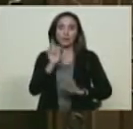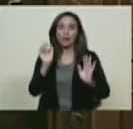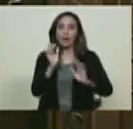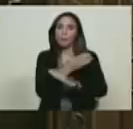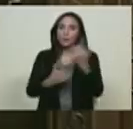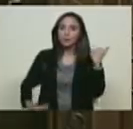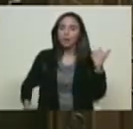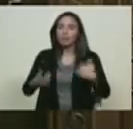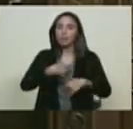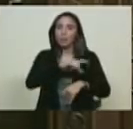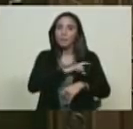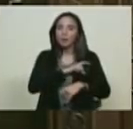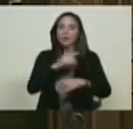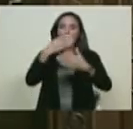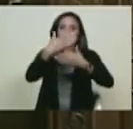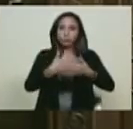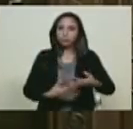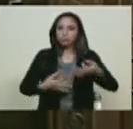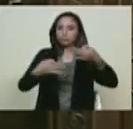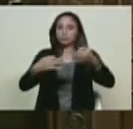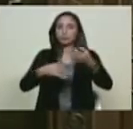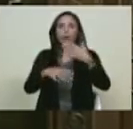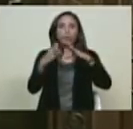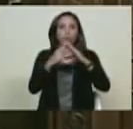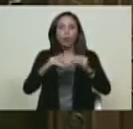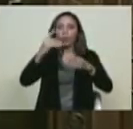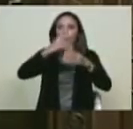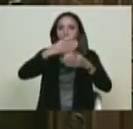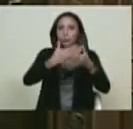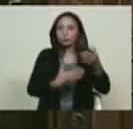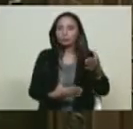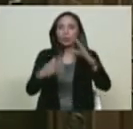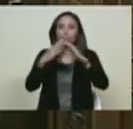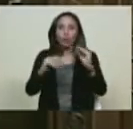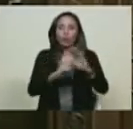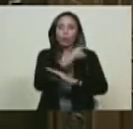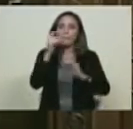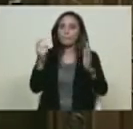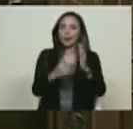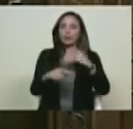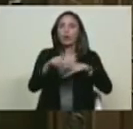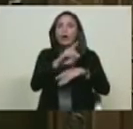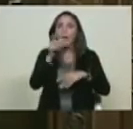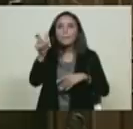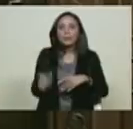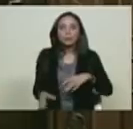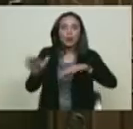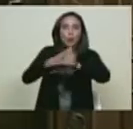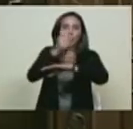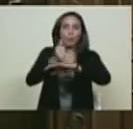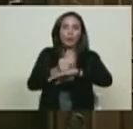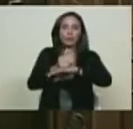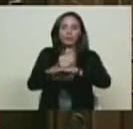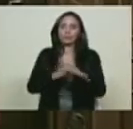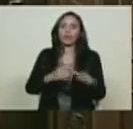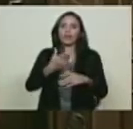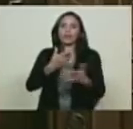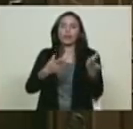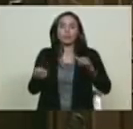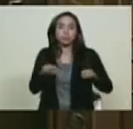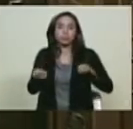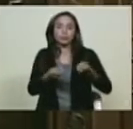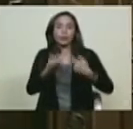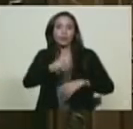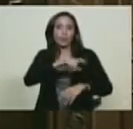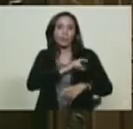la extradición de la persona involucrada directamente desde España dirigiendo las